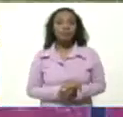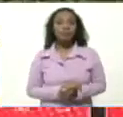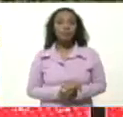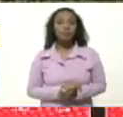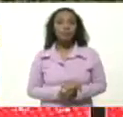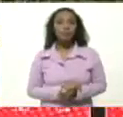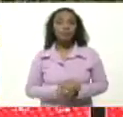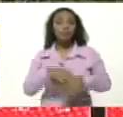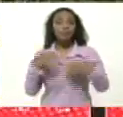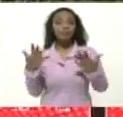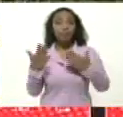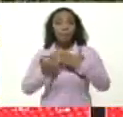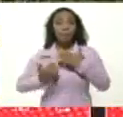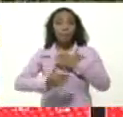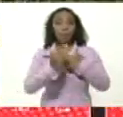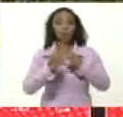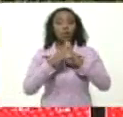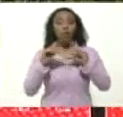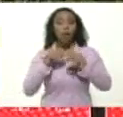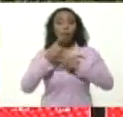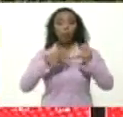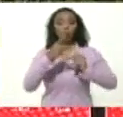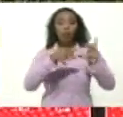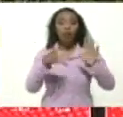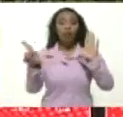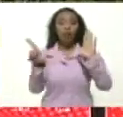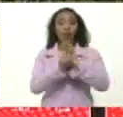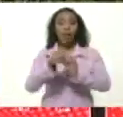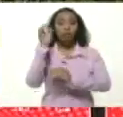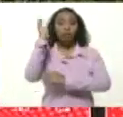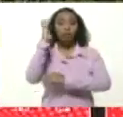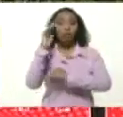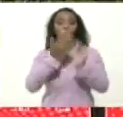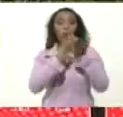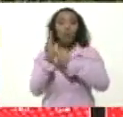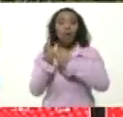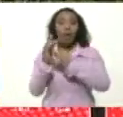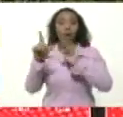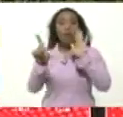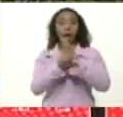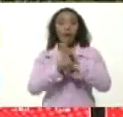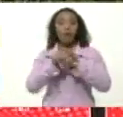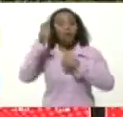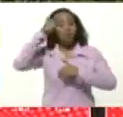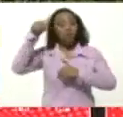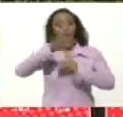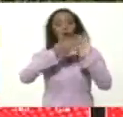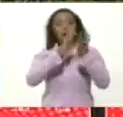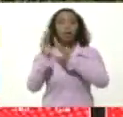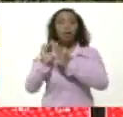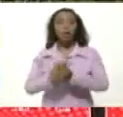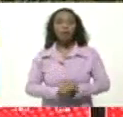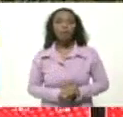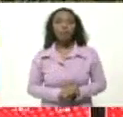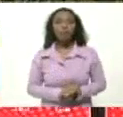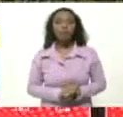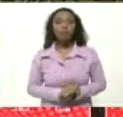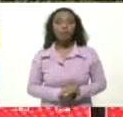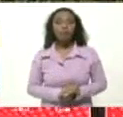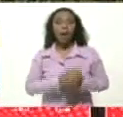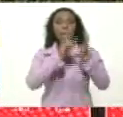que está, bueno, avanzando en todo el proceso de la ley del Parlamento Comunal, de la ley de ciudades comunales, de